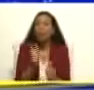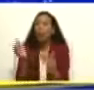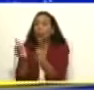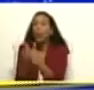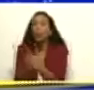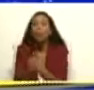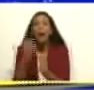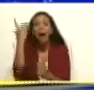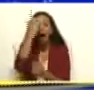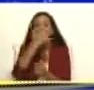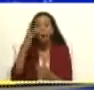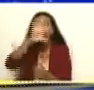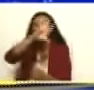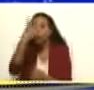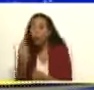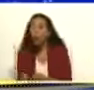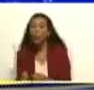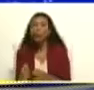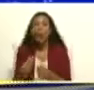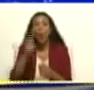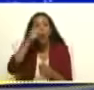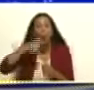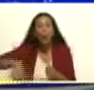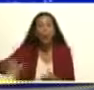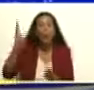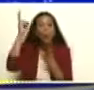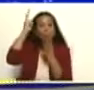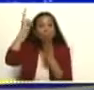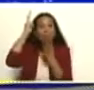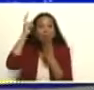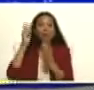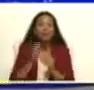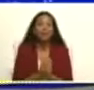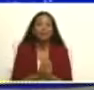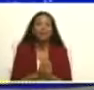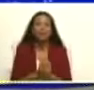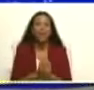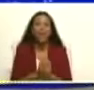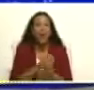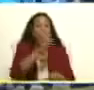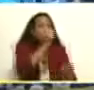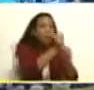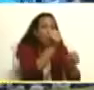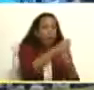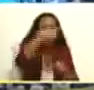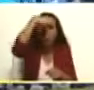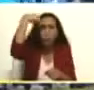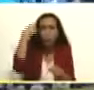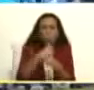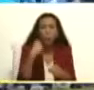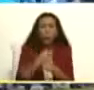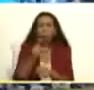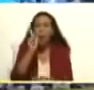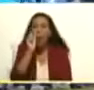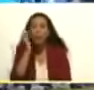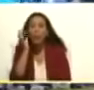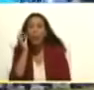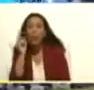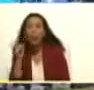los afrodescendientes, con los pueblos indígenas, con los trabajadores, las